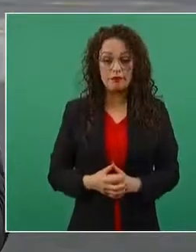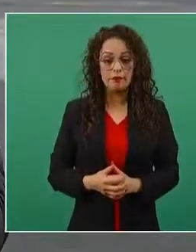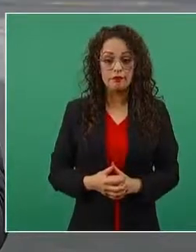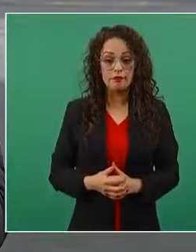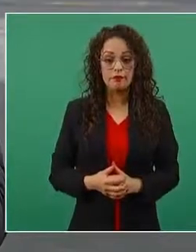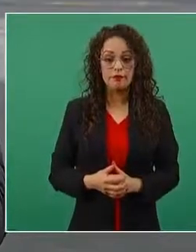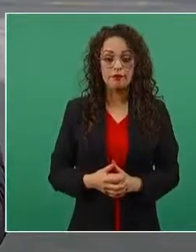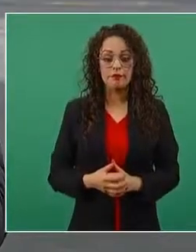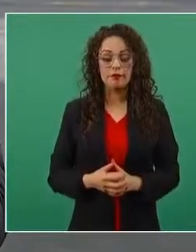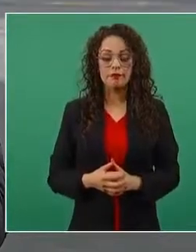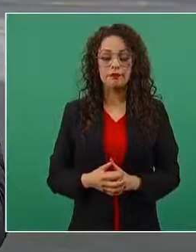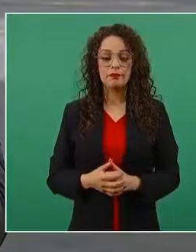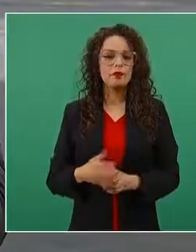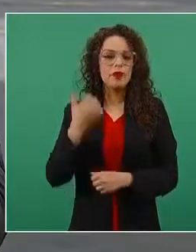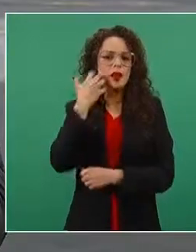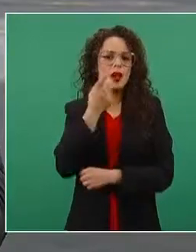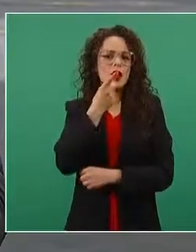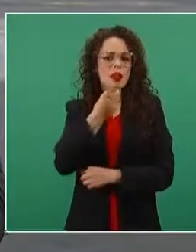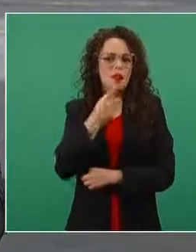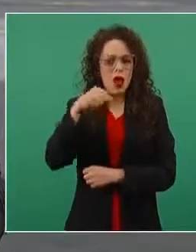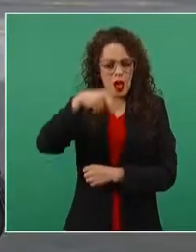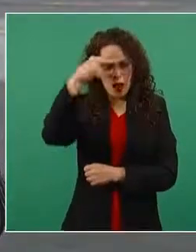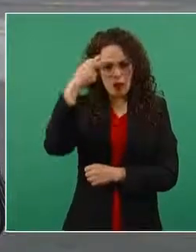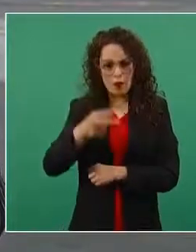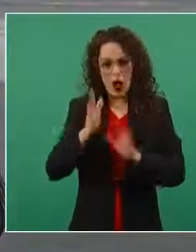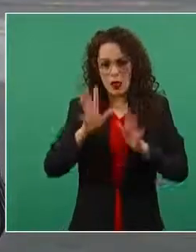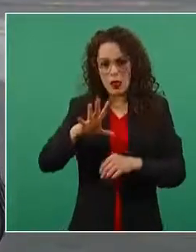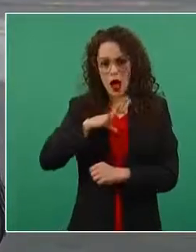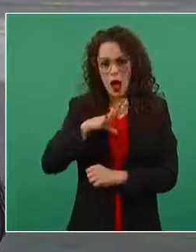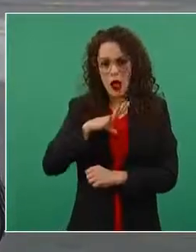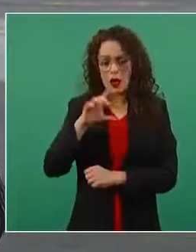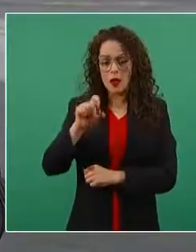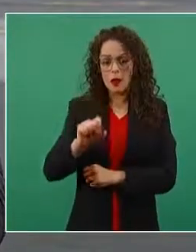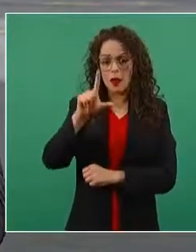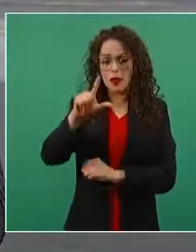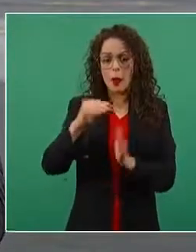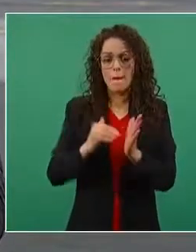Estamos hablando de que ya tenemos en México, señor presidente,